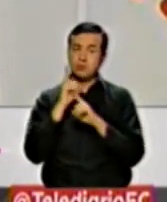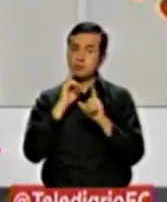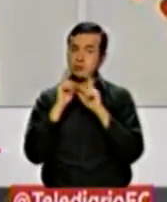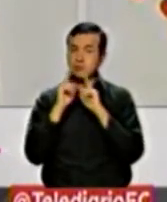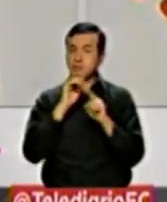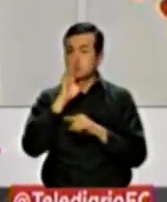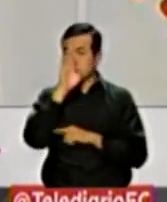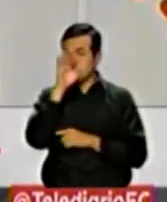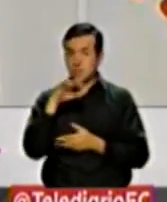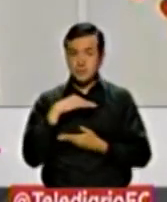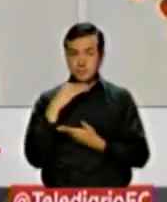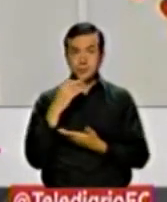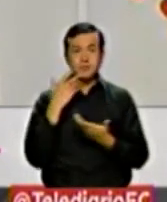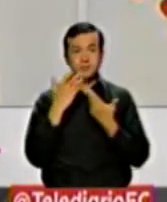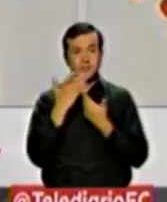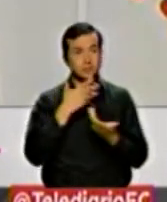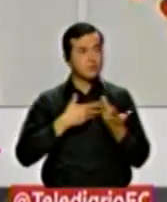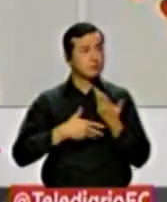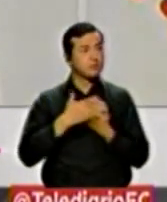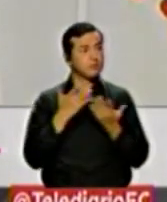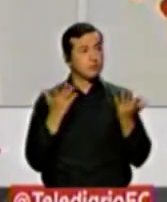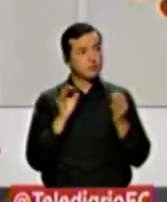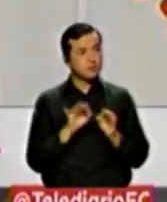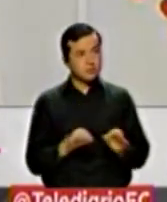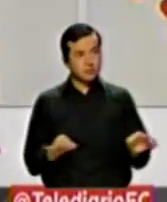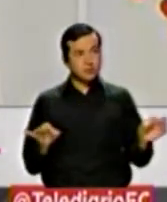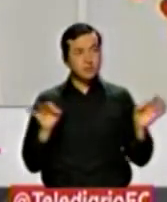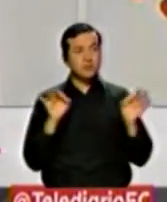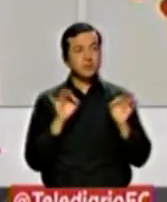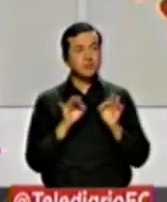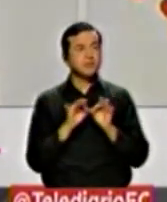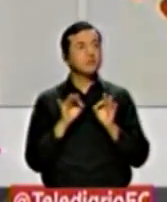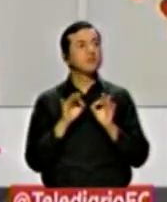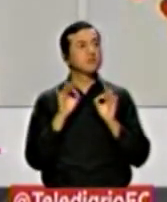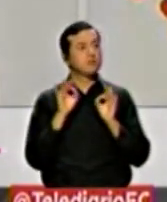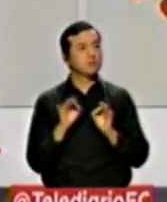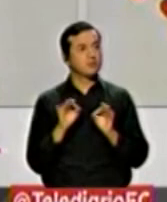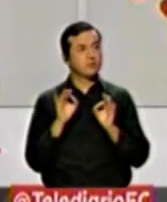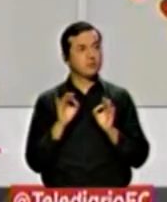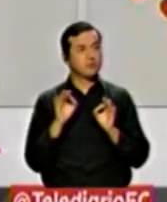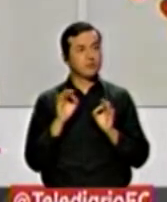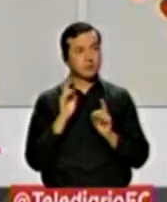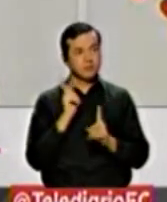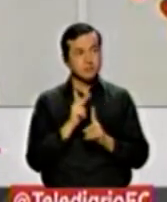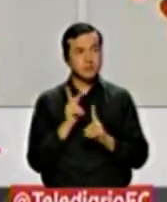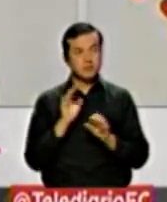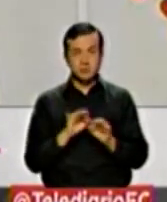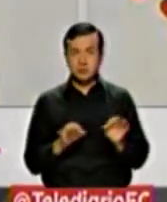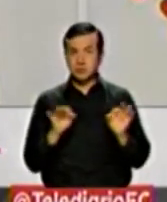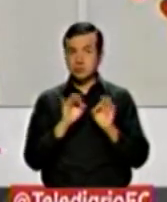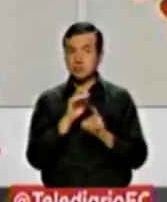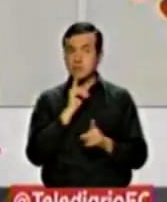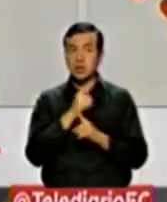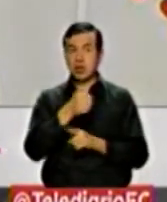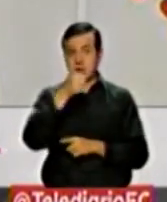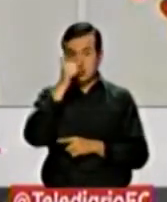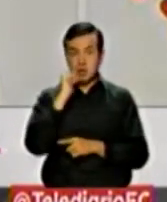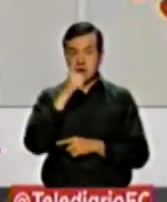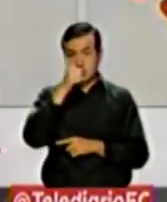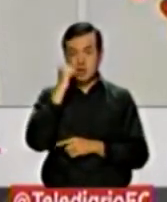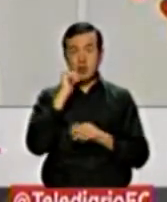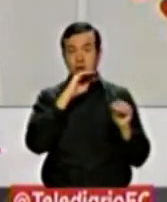siempre dispuesto a conversar. Y esto es importante, el PR quiere eso. Una cosa que quiero mencionar, ayer también corrió el